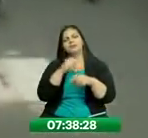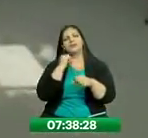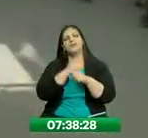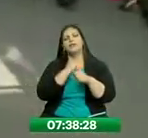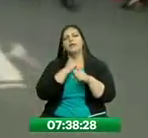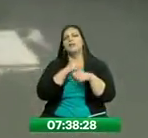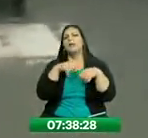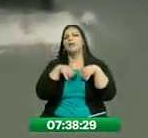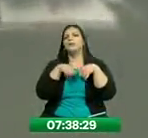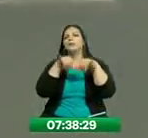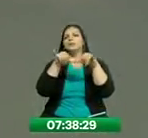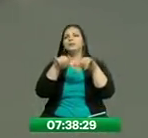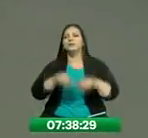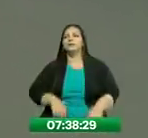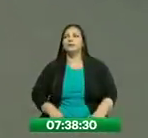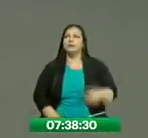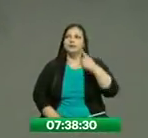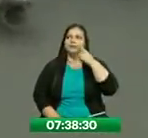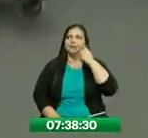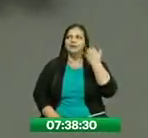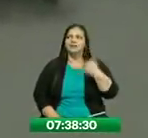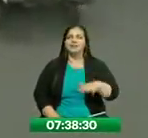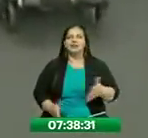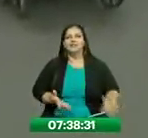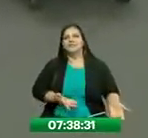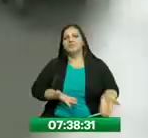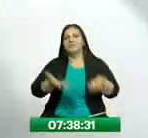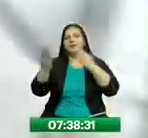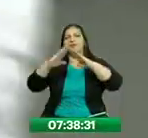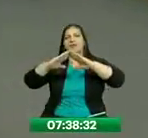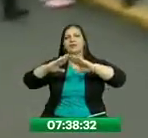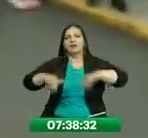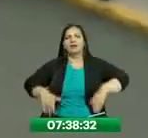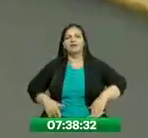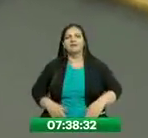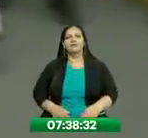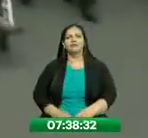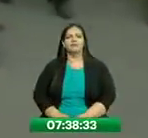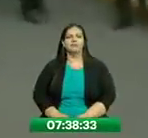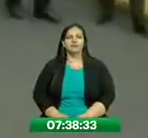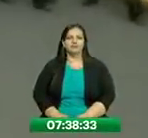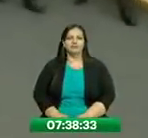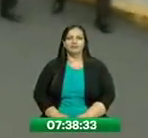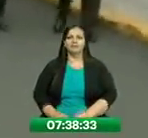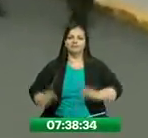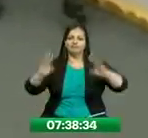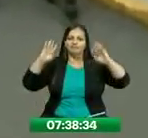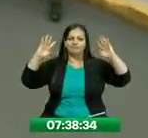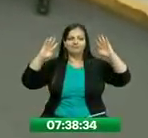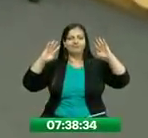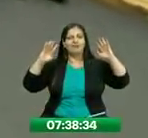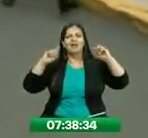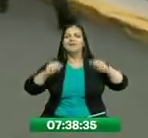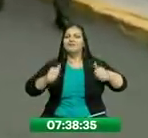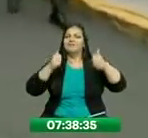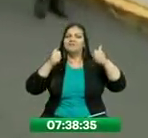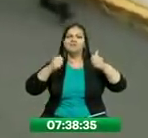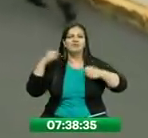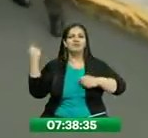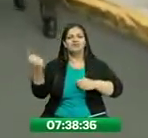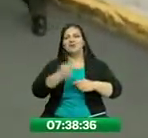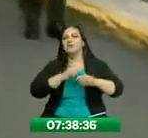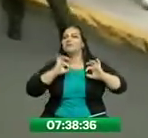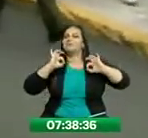de honor, Mauro salió del hospital a descansar a casa. ¡Somos los primeros! ¡Somos los mejores!